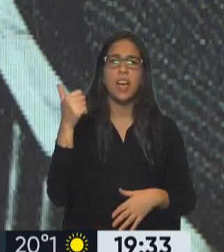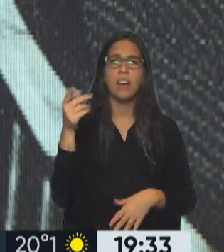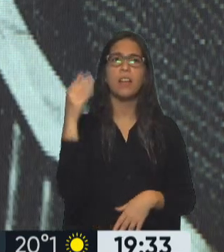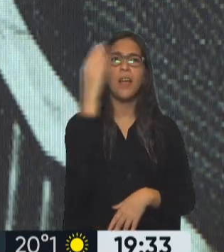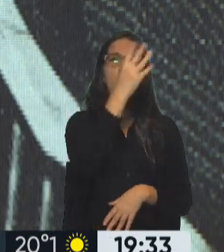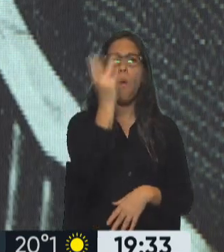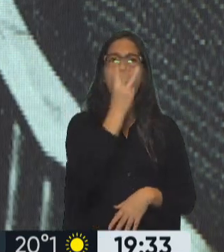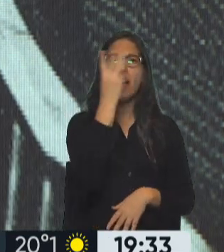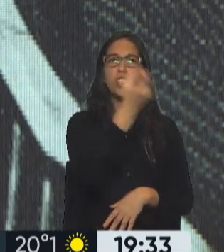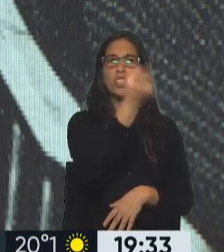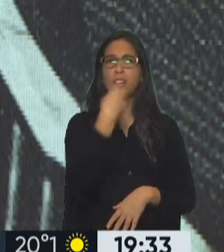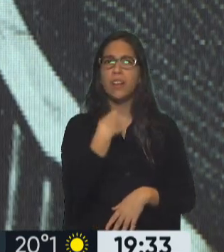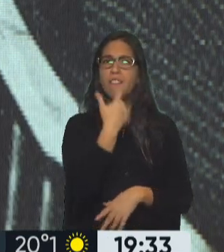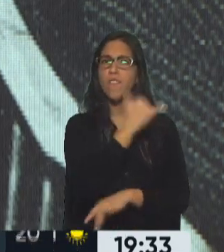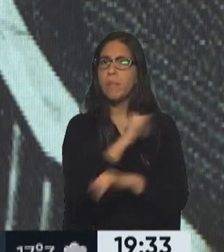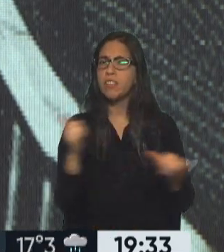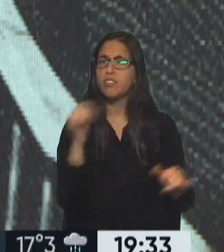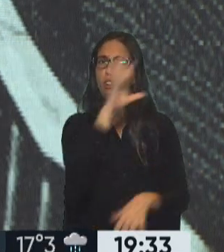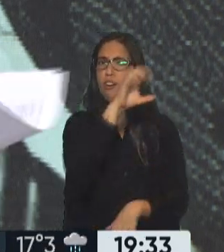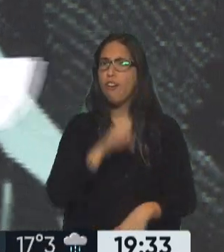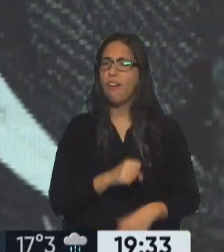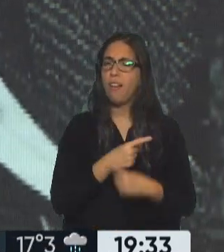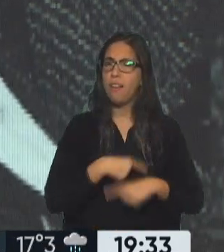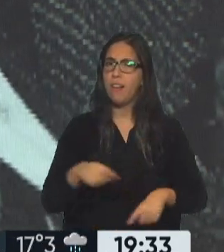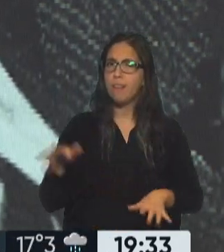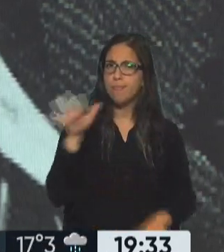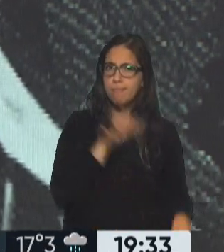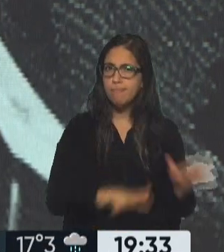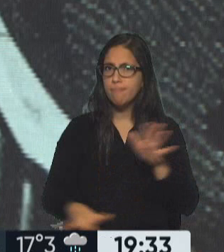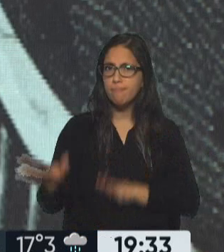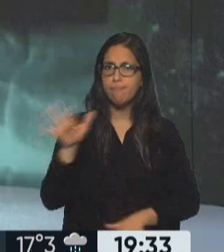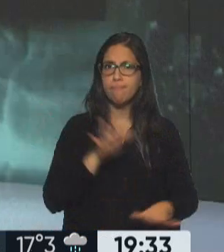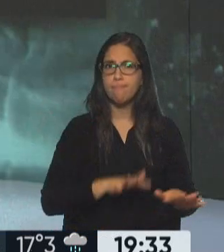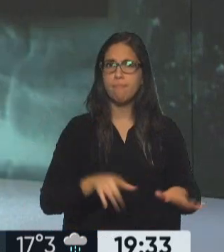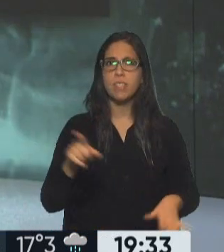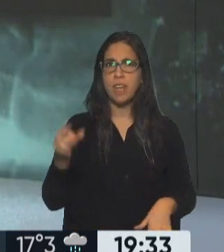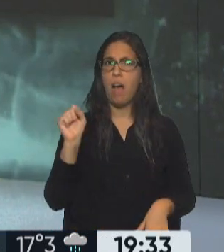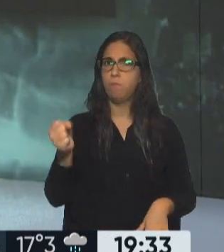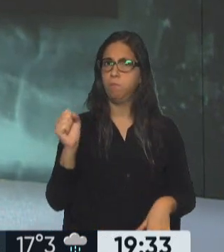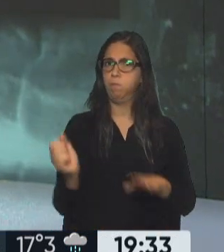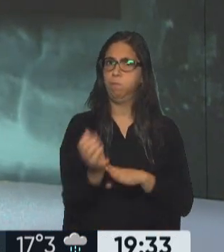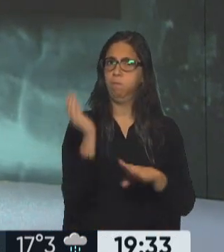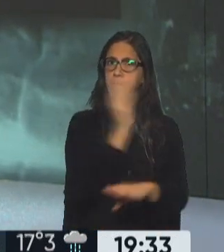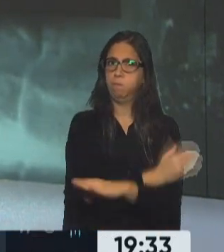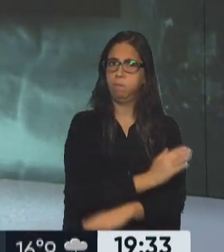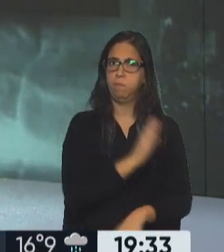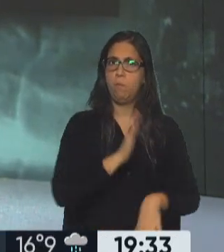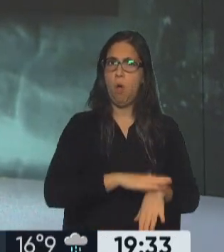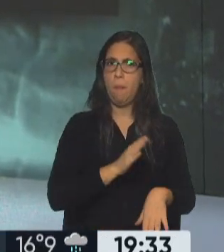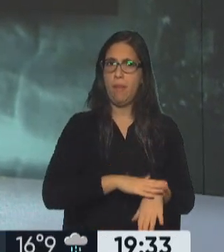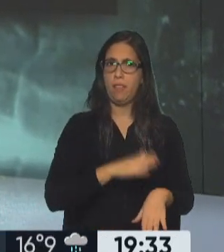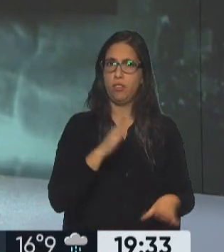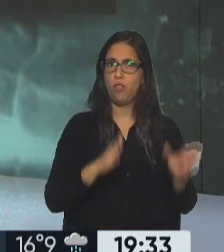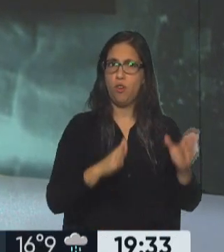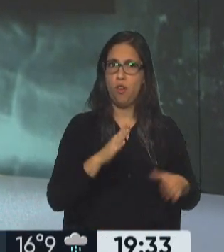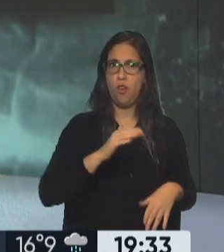Washington, traía de Washington información y armaba, ya había tenido un antecedente, durante el proceso había estado